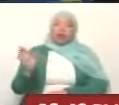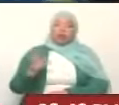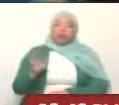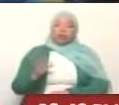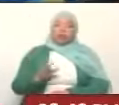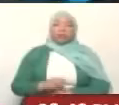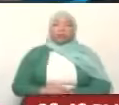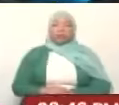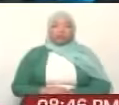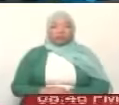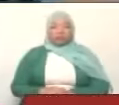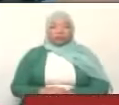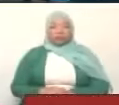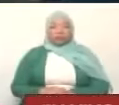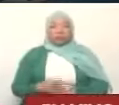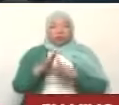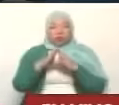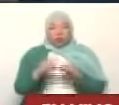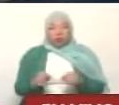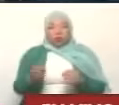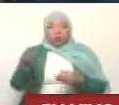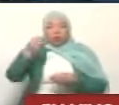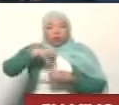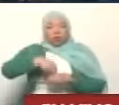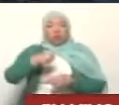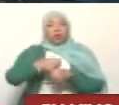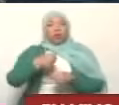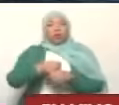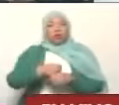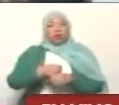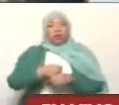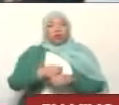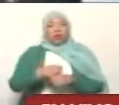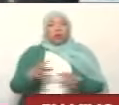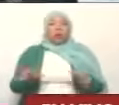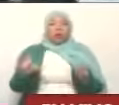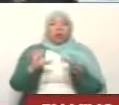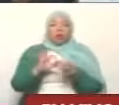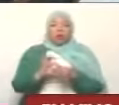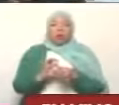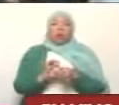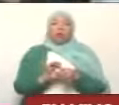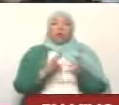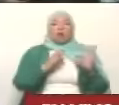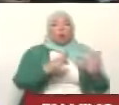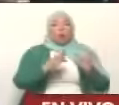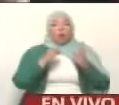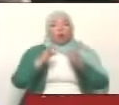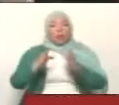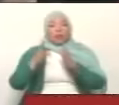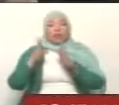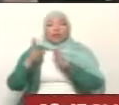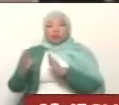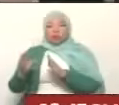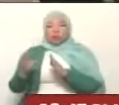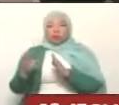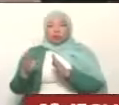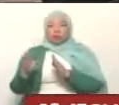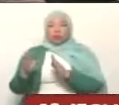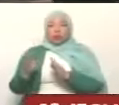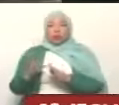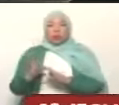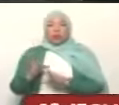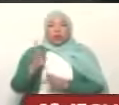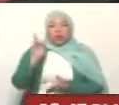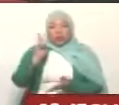CLA, toda esa conformación ha llevado a nosotros a tener un nivel grande de organización y poder planificar.